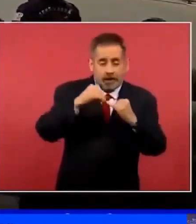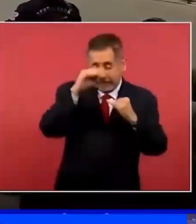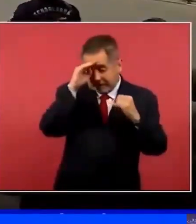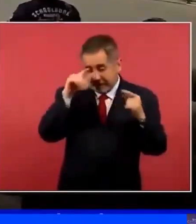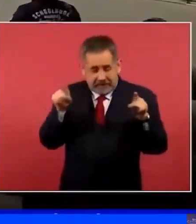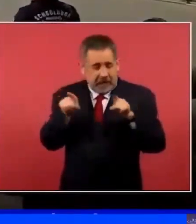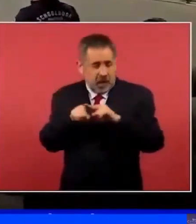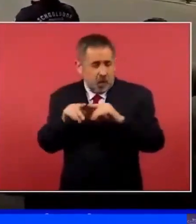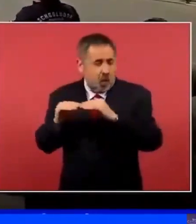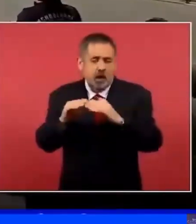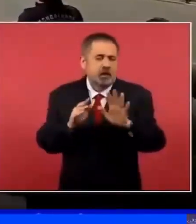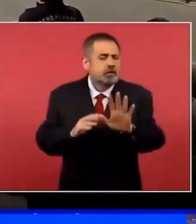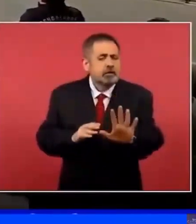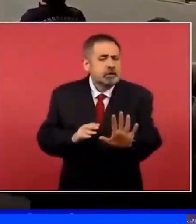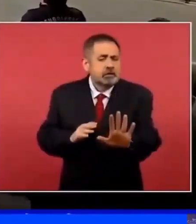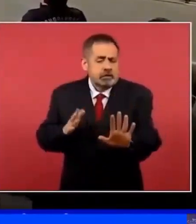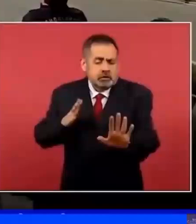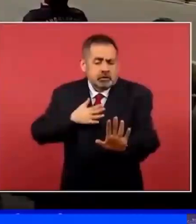estoy dando nada más mi opinión.